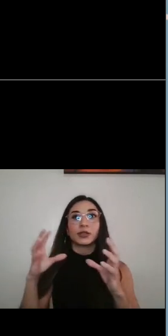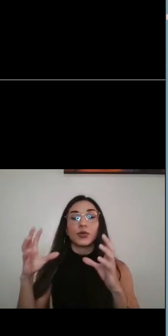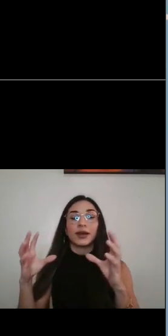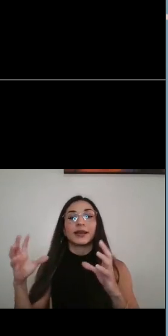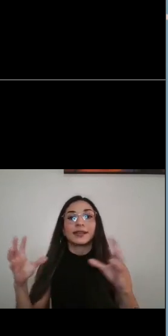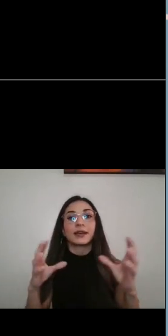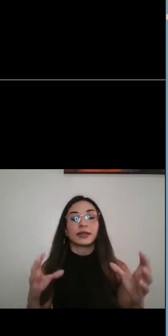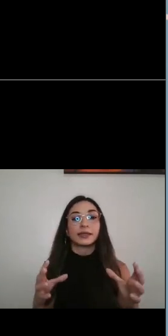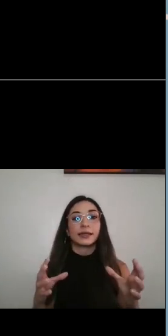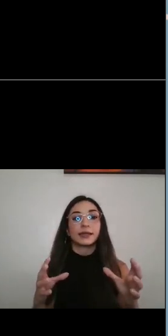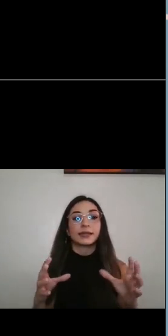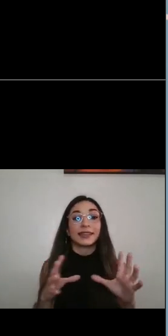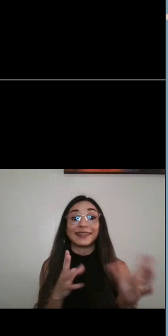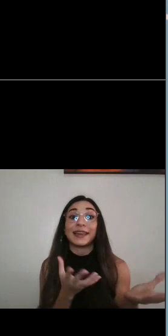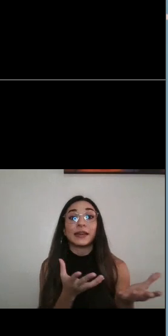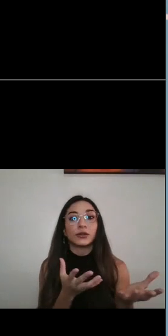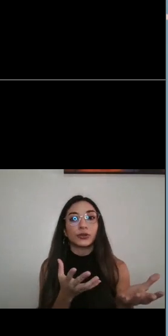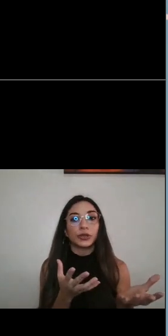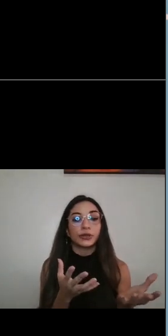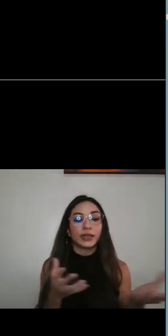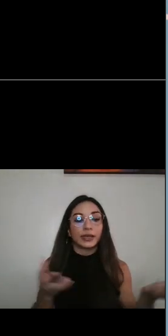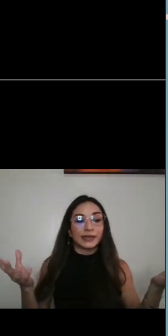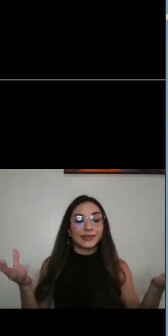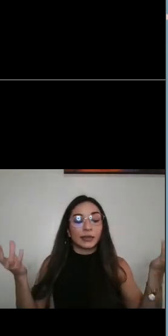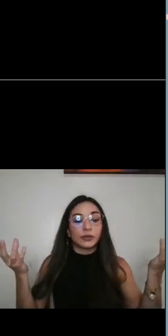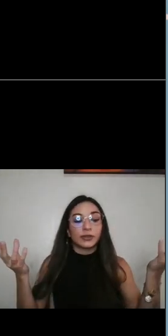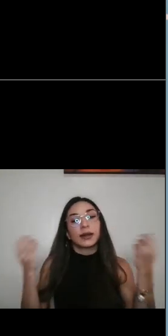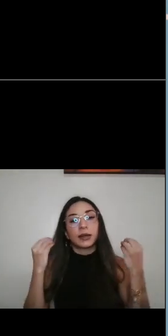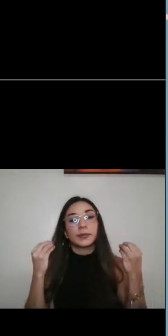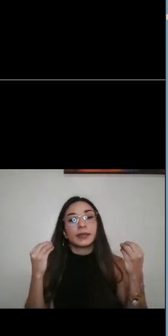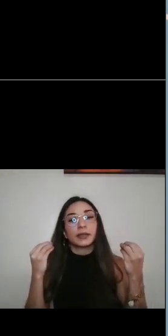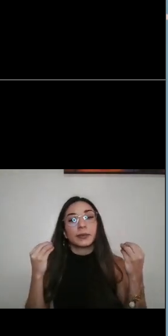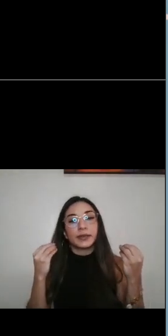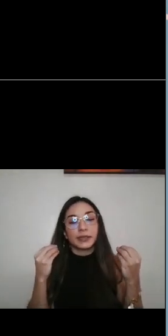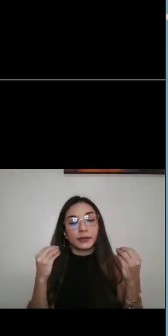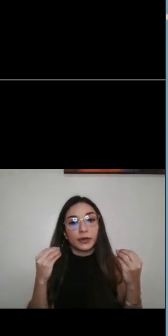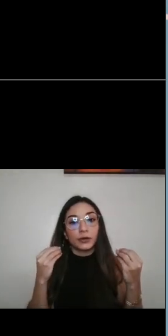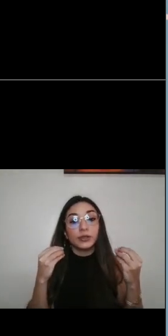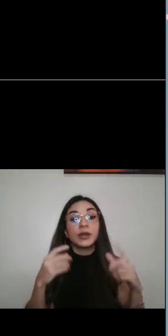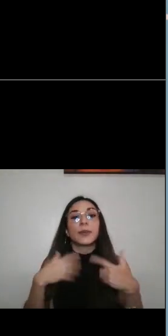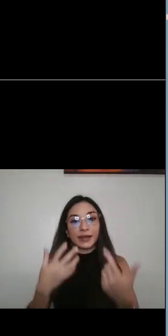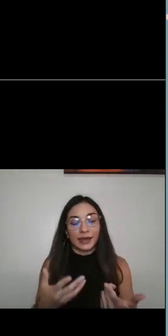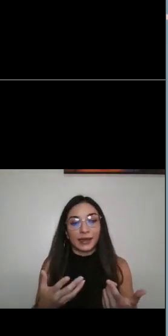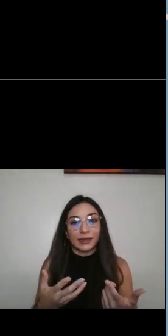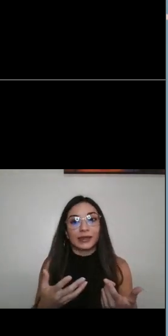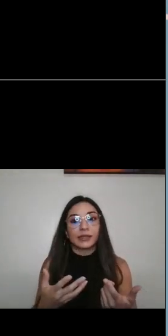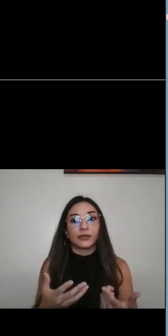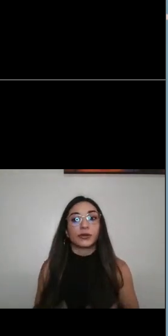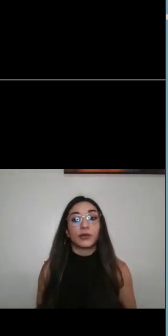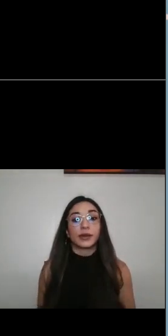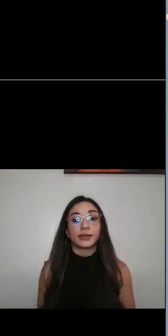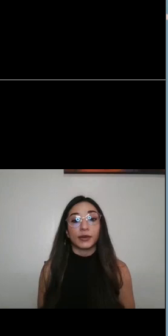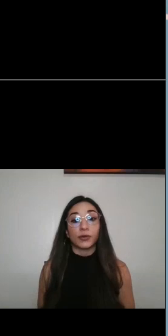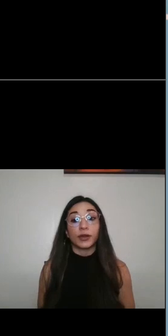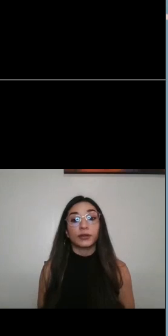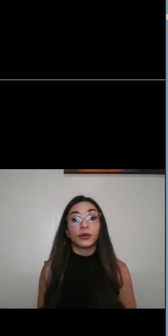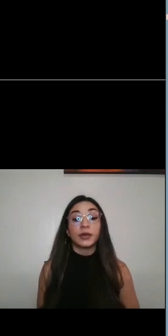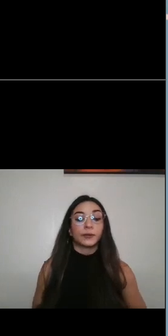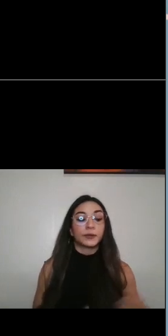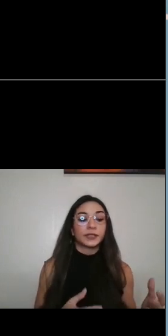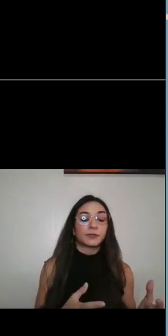diferentes cualidades y características que tienen los sonidos y que necesitamos tener la capacidad de percibirlos para que el desarrollo del lenguaje sea